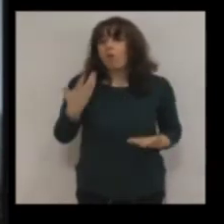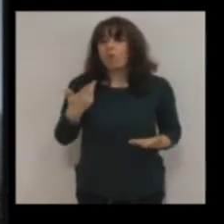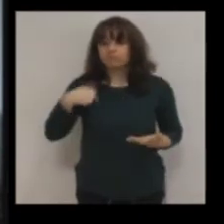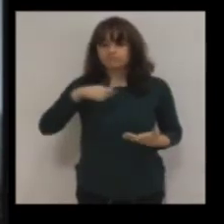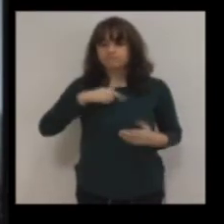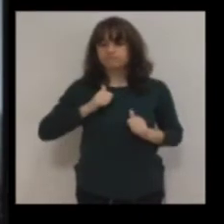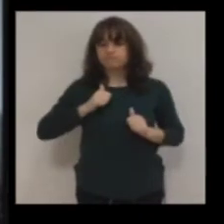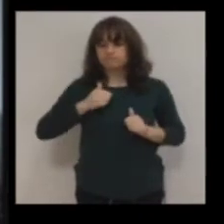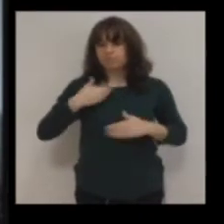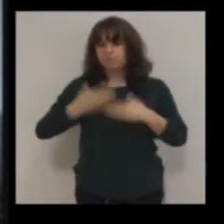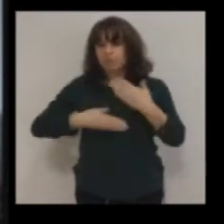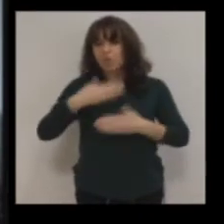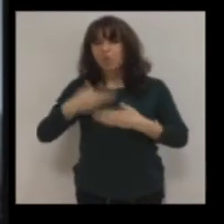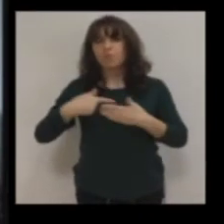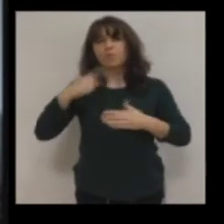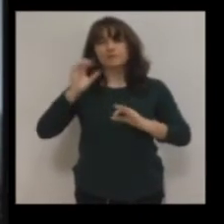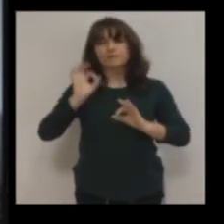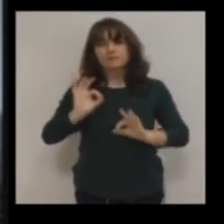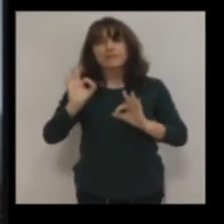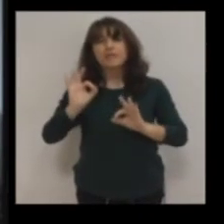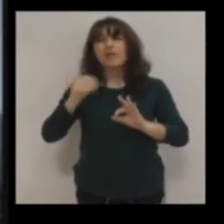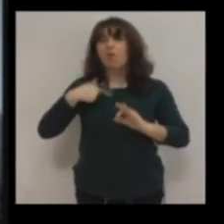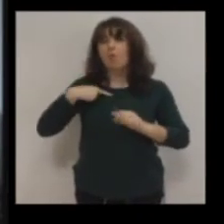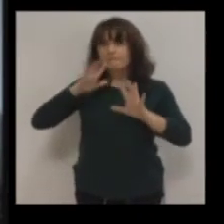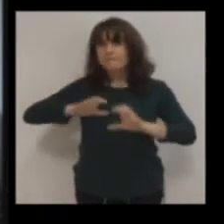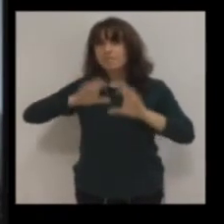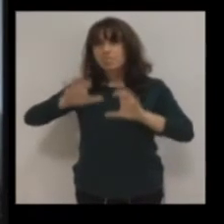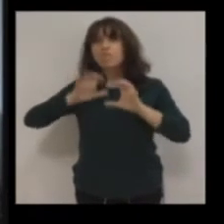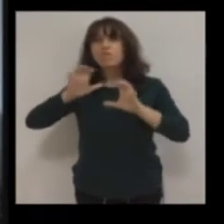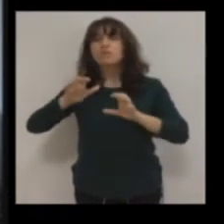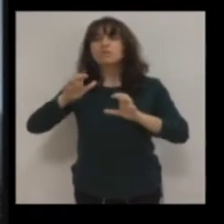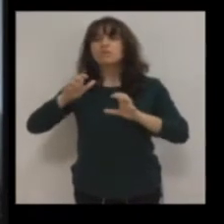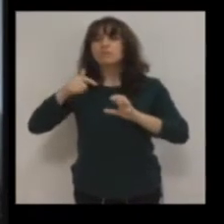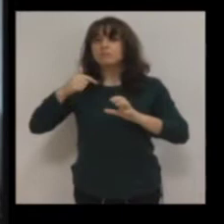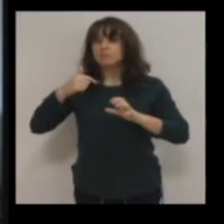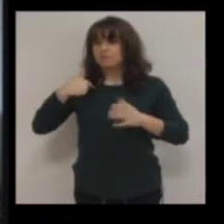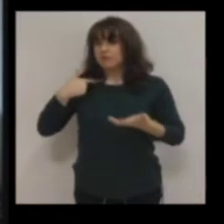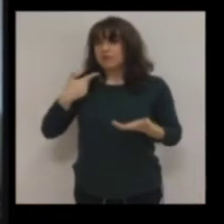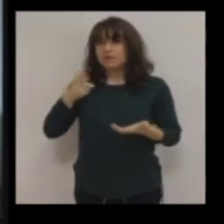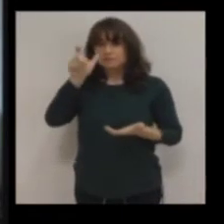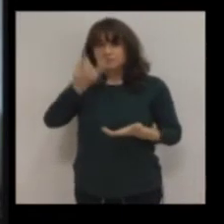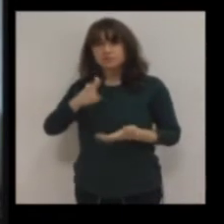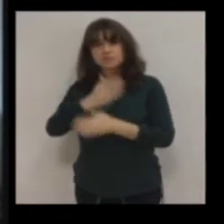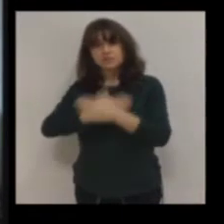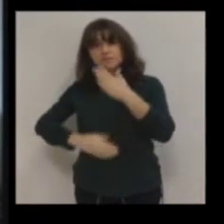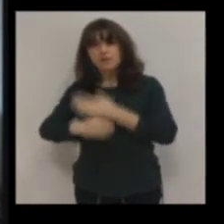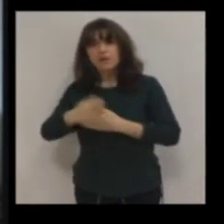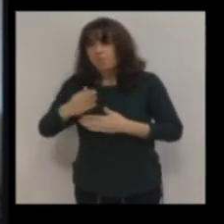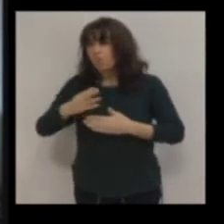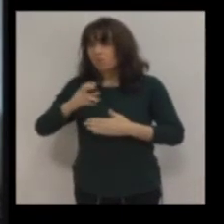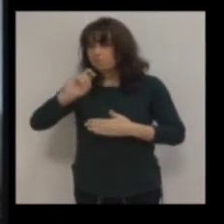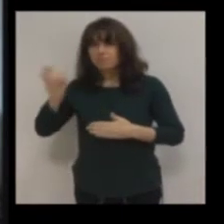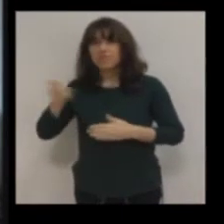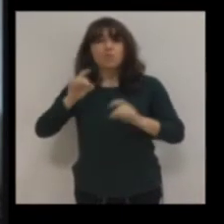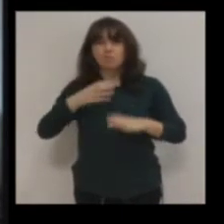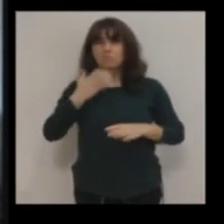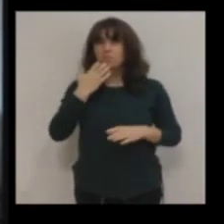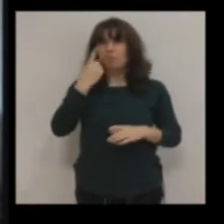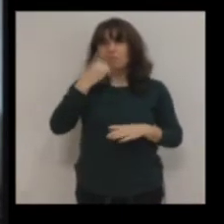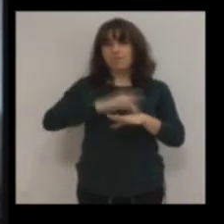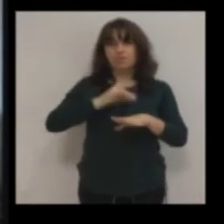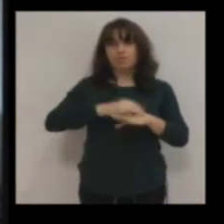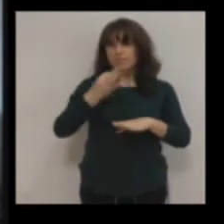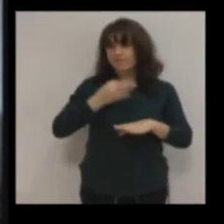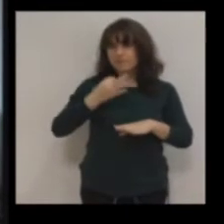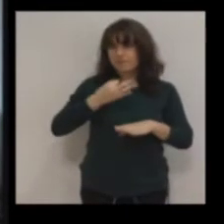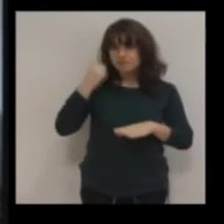y aprendiendo, o no vamos a servir, pero ni a las personas con discapacidad ni a las demás. Igual que un médico tiene que comprender la